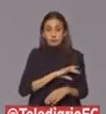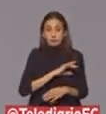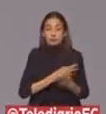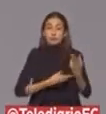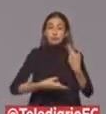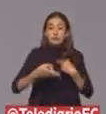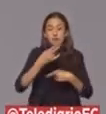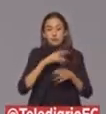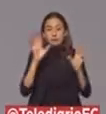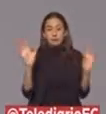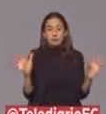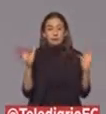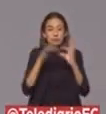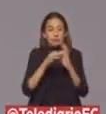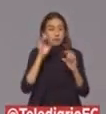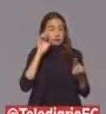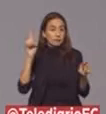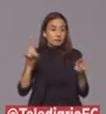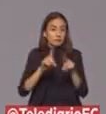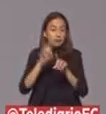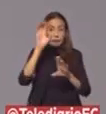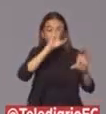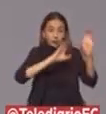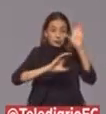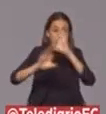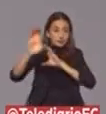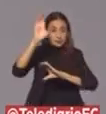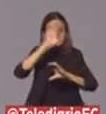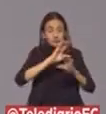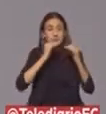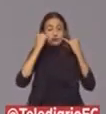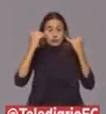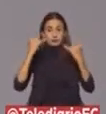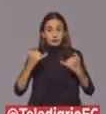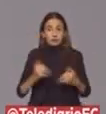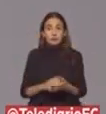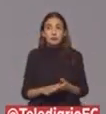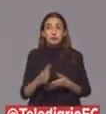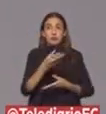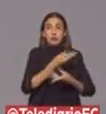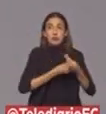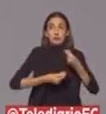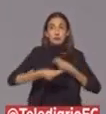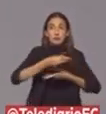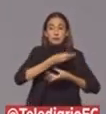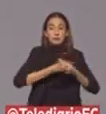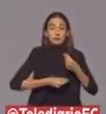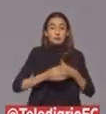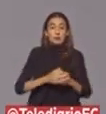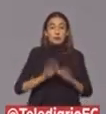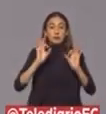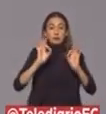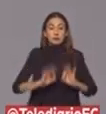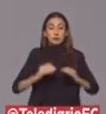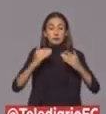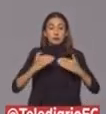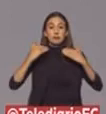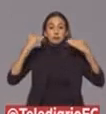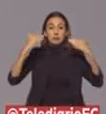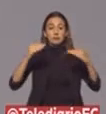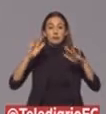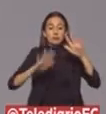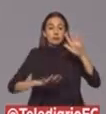negociarán un acuerdo comercial con el que se buscará proteger e incentivar las inversiones en el quinto consejo interministerial binacional